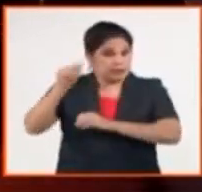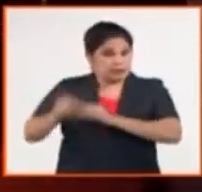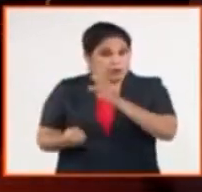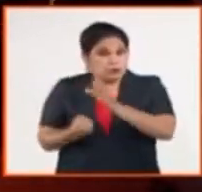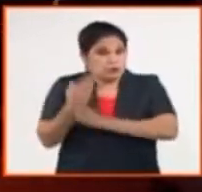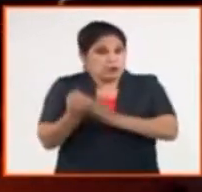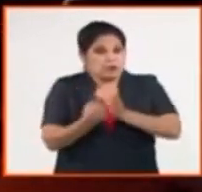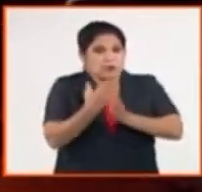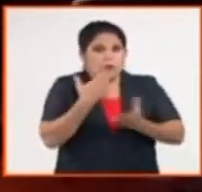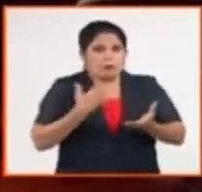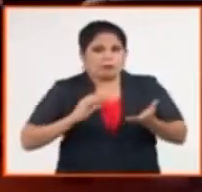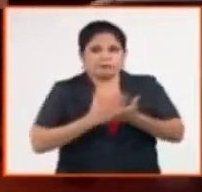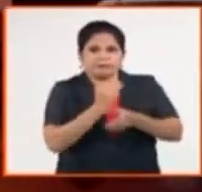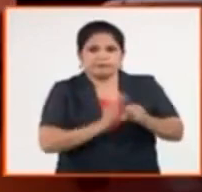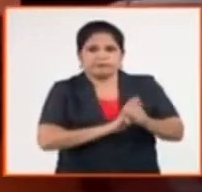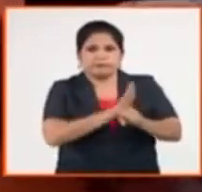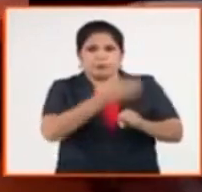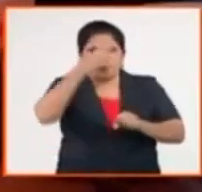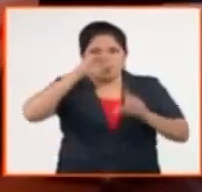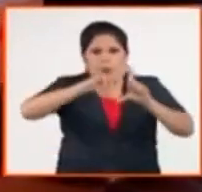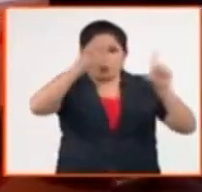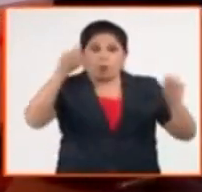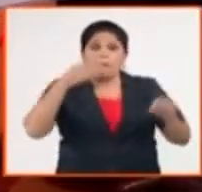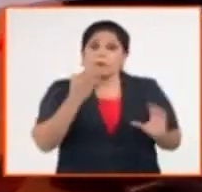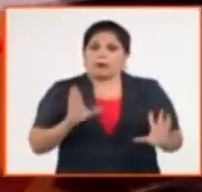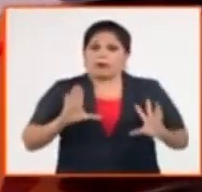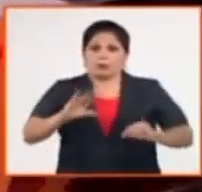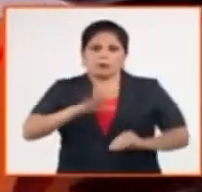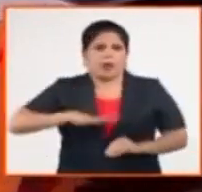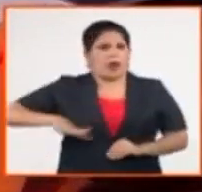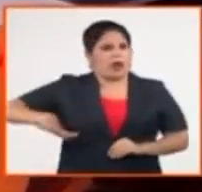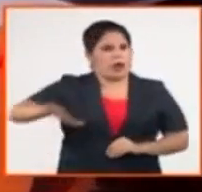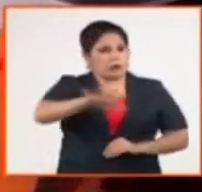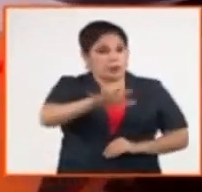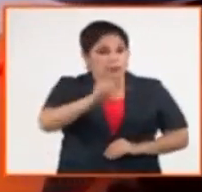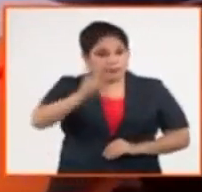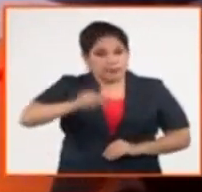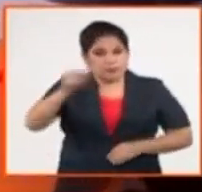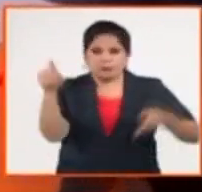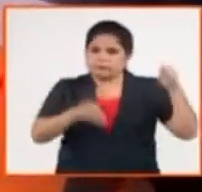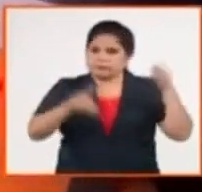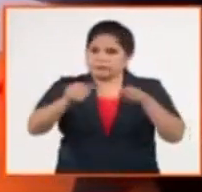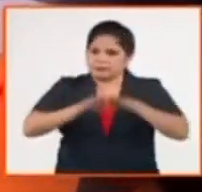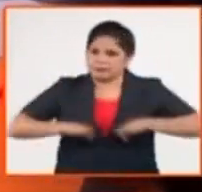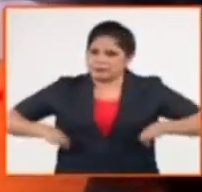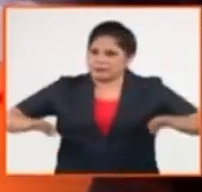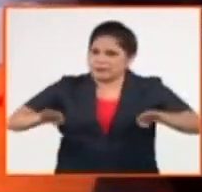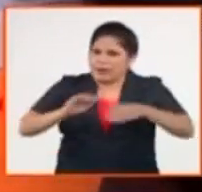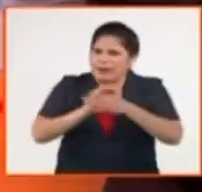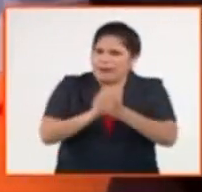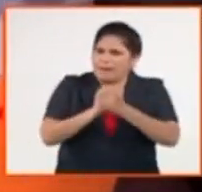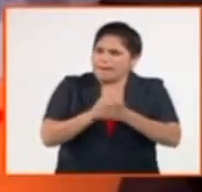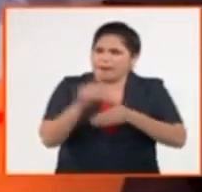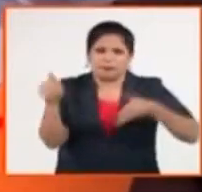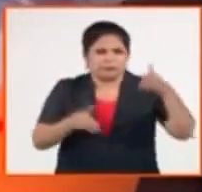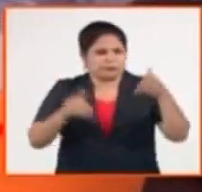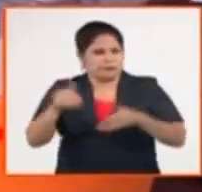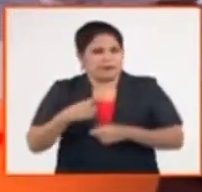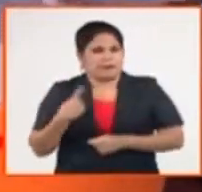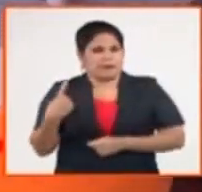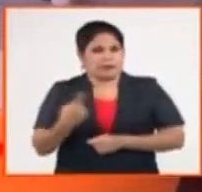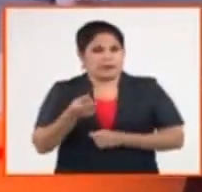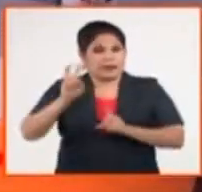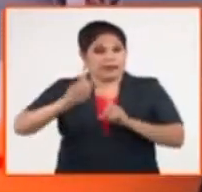combatir la COVID? Buenas noches, Randy, a ti, a los compañeros, a los colegas que me acompañan acá y a los televidentes